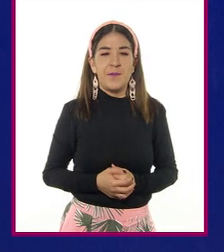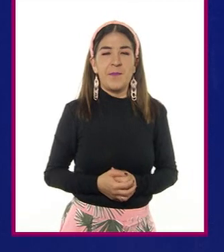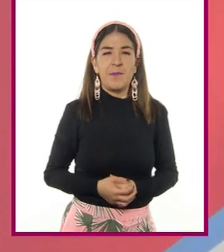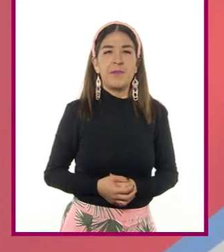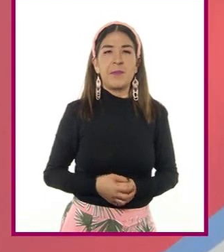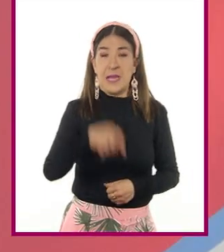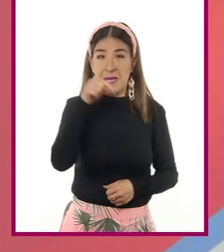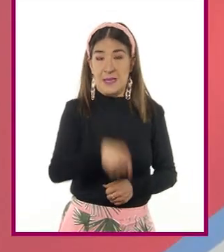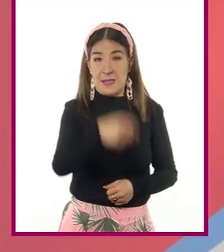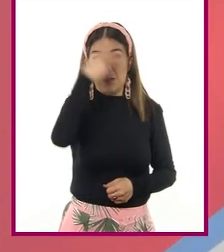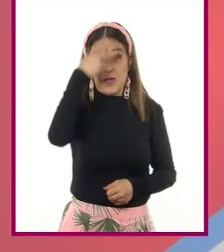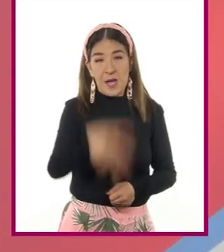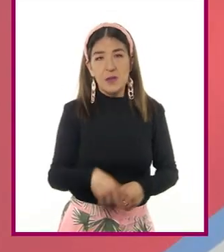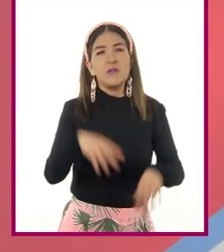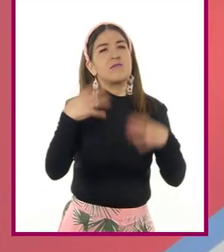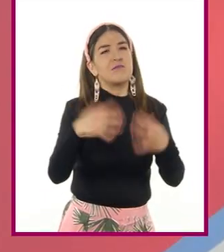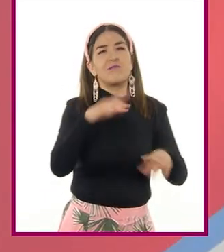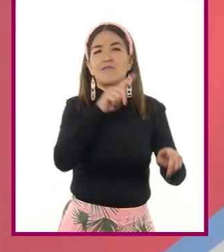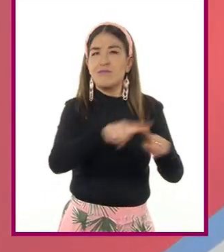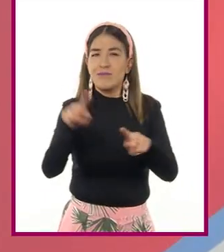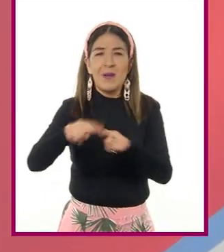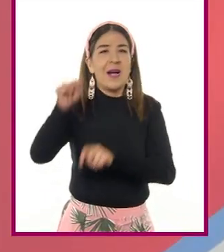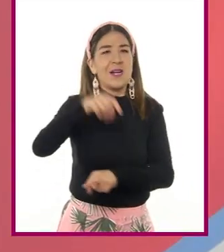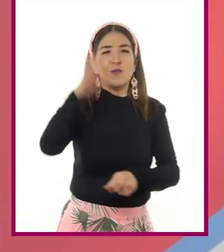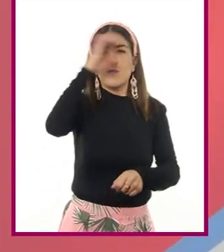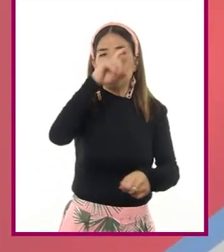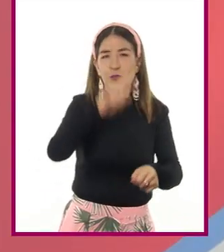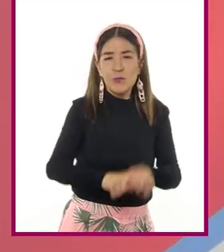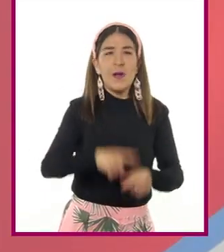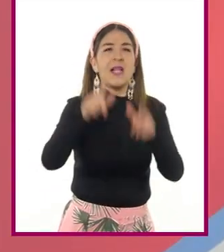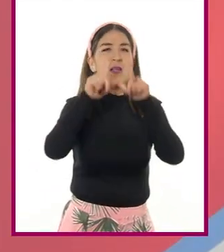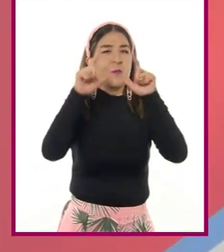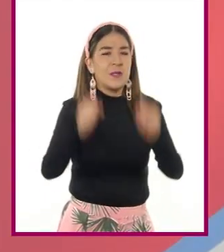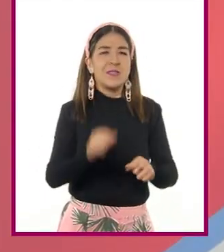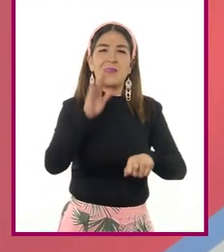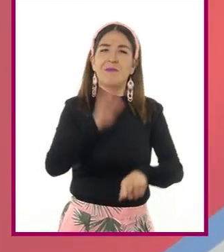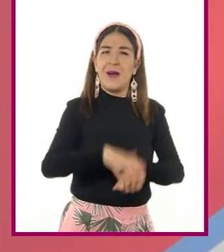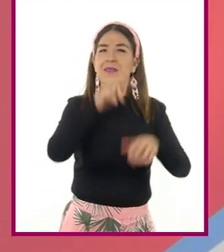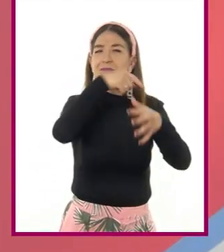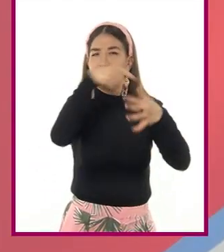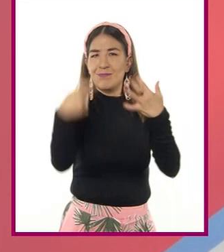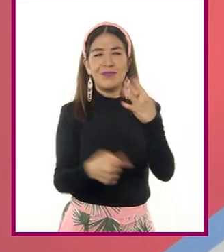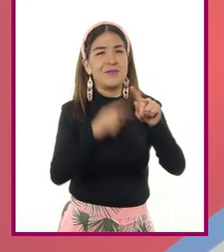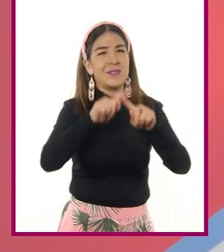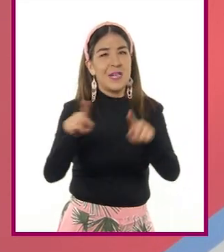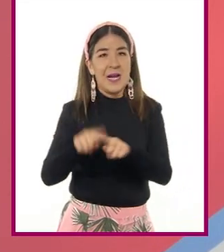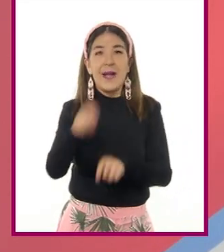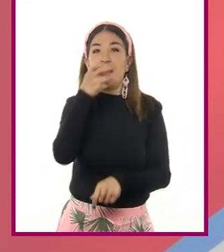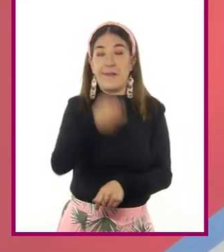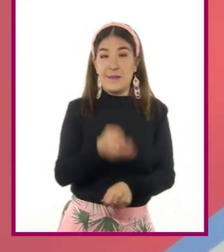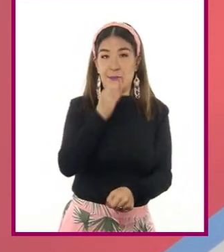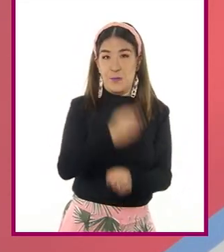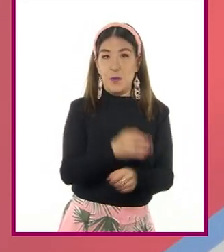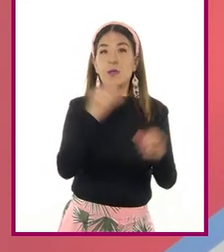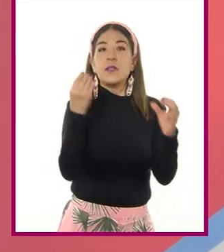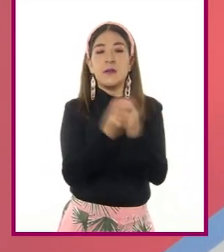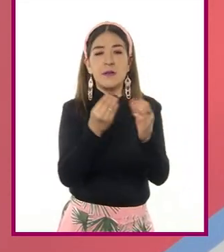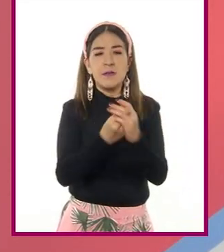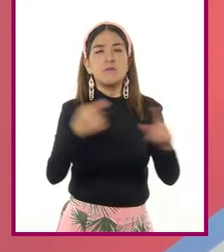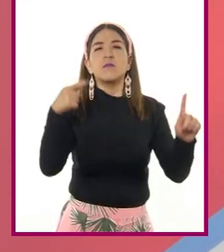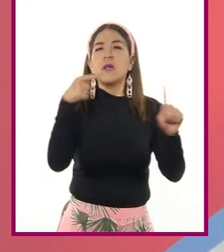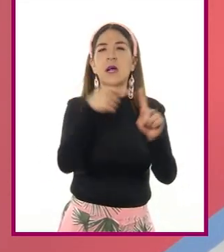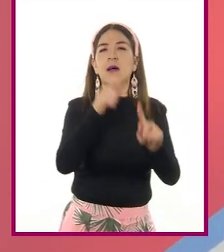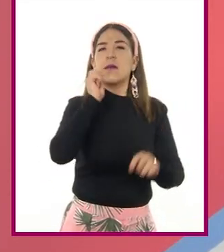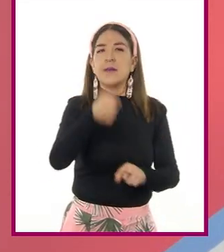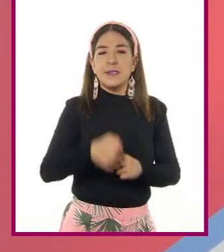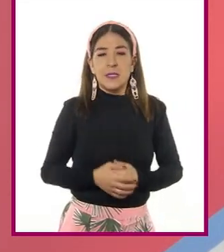Nuestro país es rico en diversidad cultural y lingüística. Es por ello que en esta sesión nos